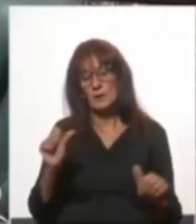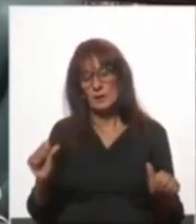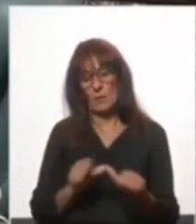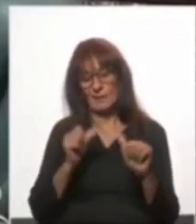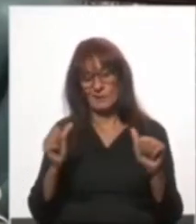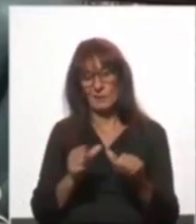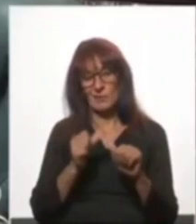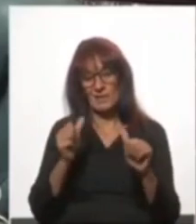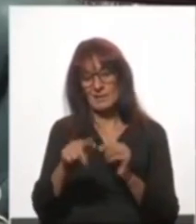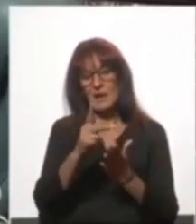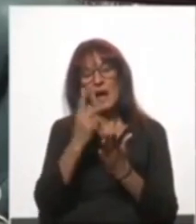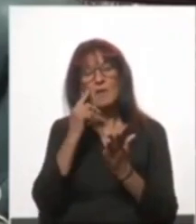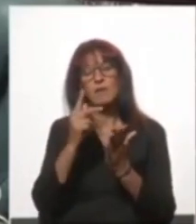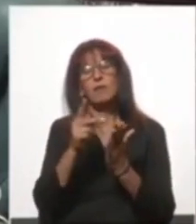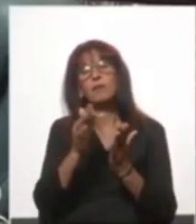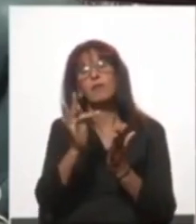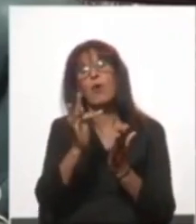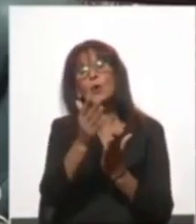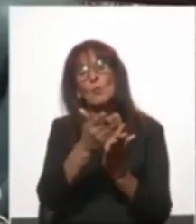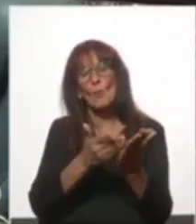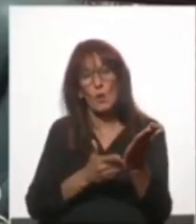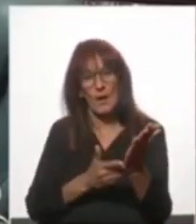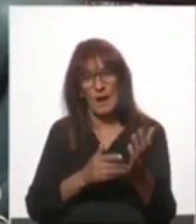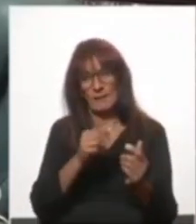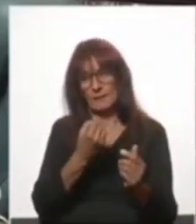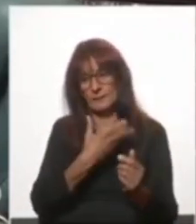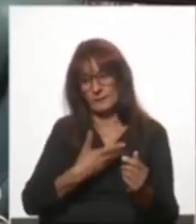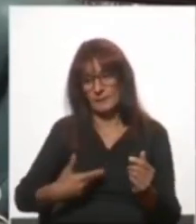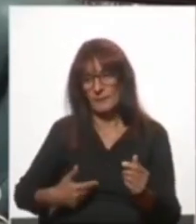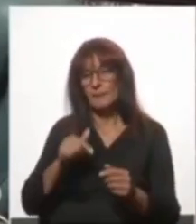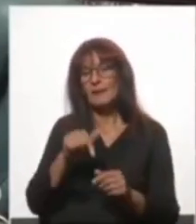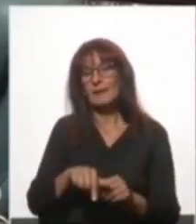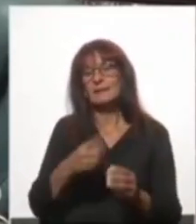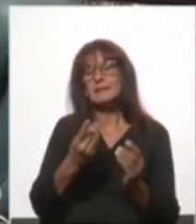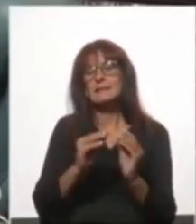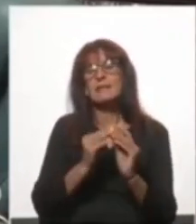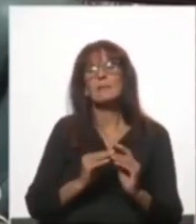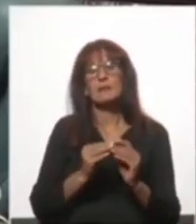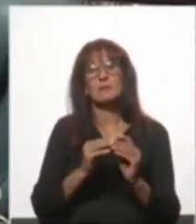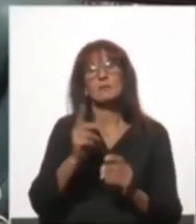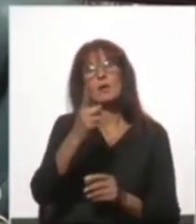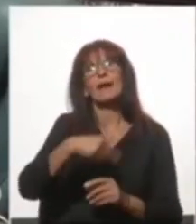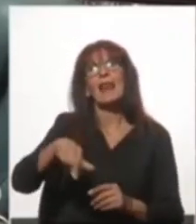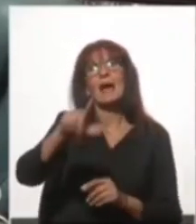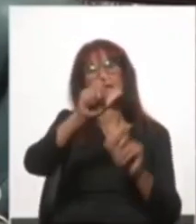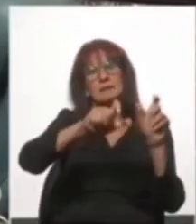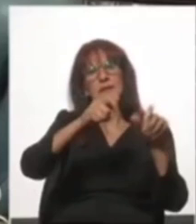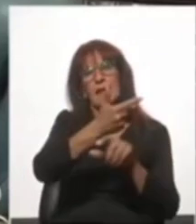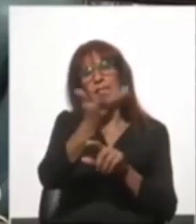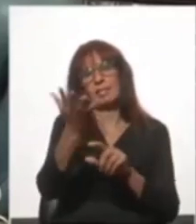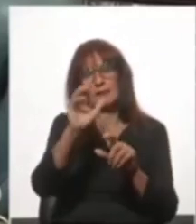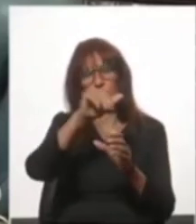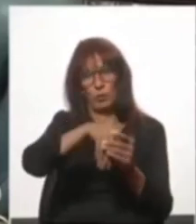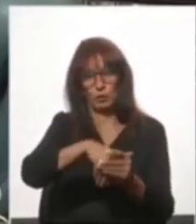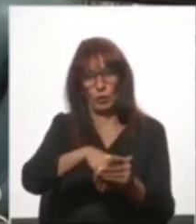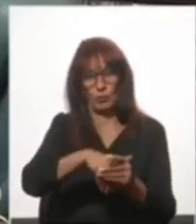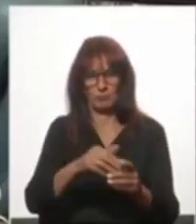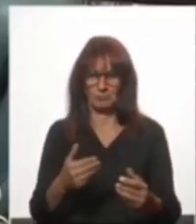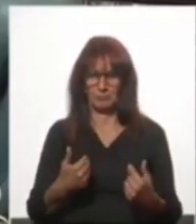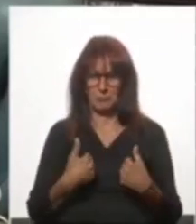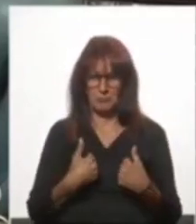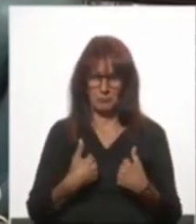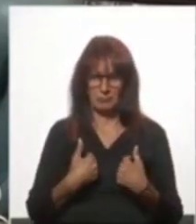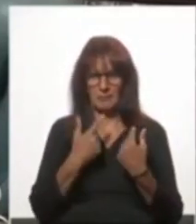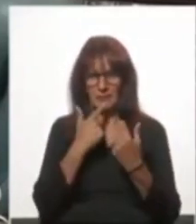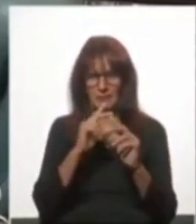la formulación en la comisión, el gobierno dice: este es el presupuesto que la gente votó. Y yo me atrevo